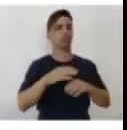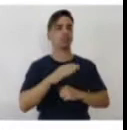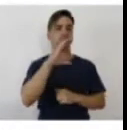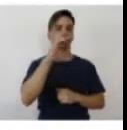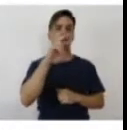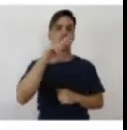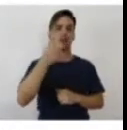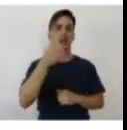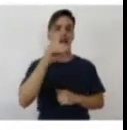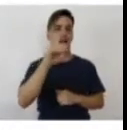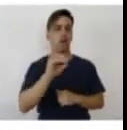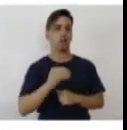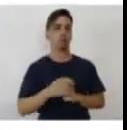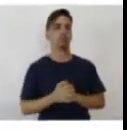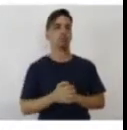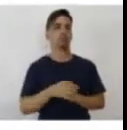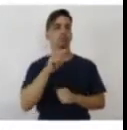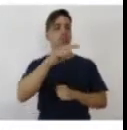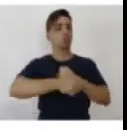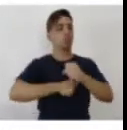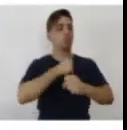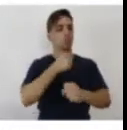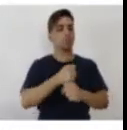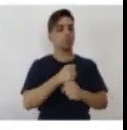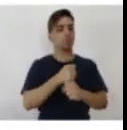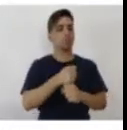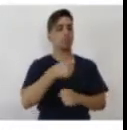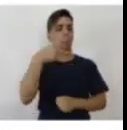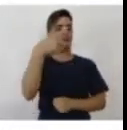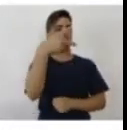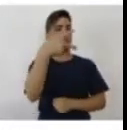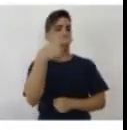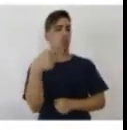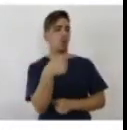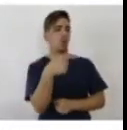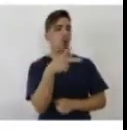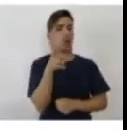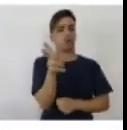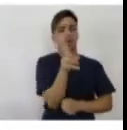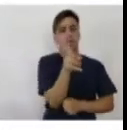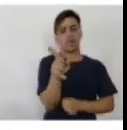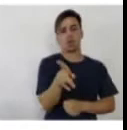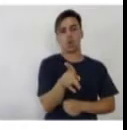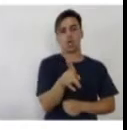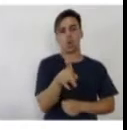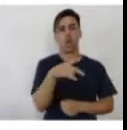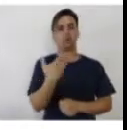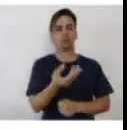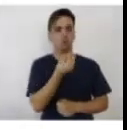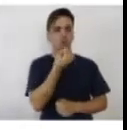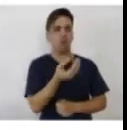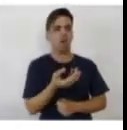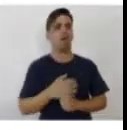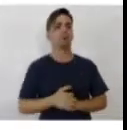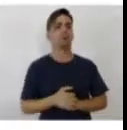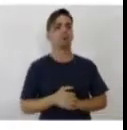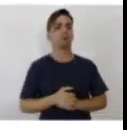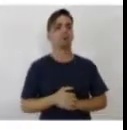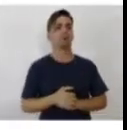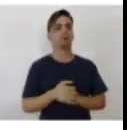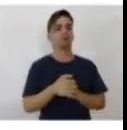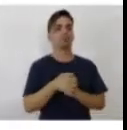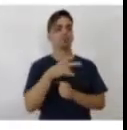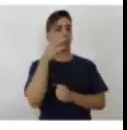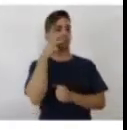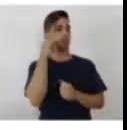se utilizan los símbolos mayor igual o menor igual que, como se está expresando, y se lee del